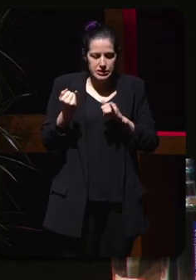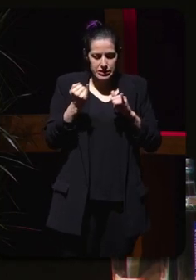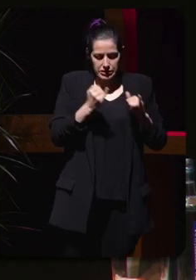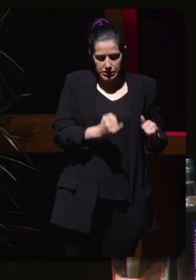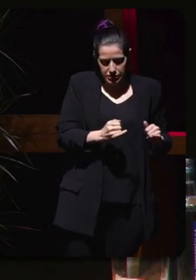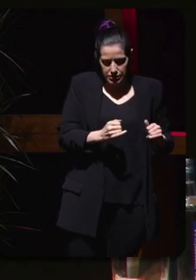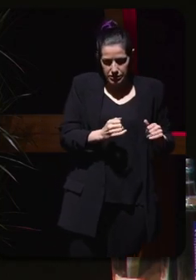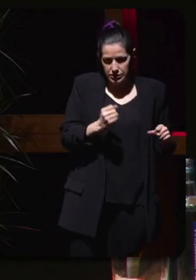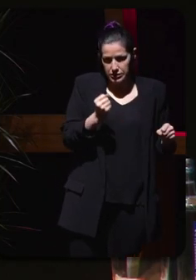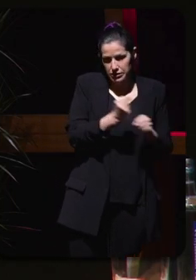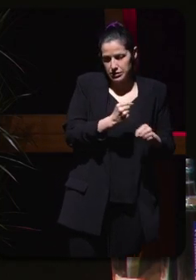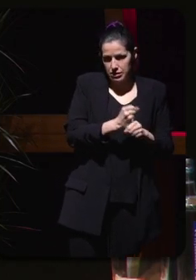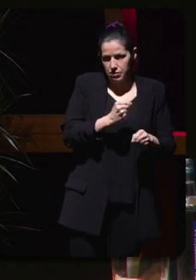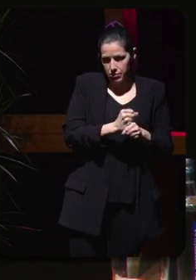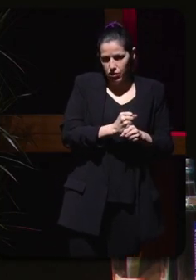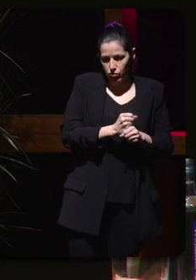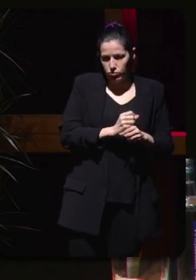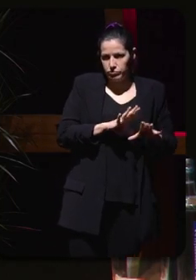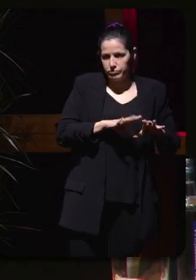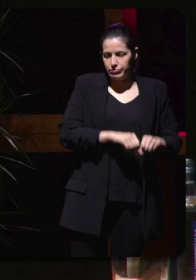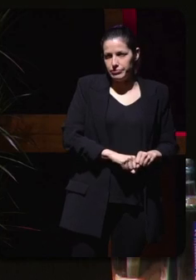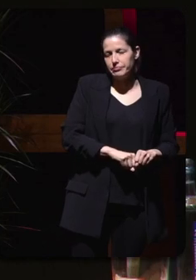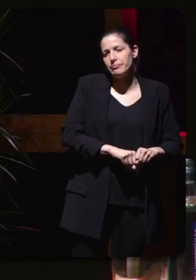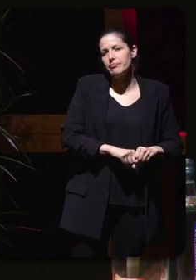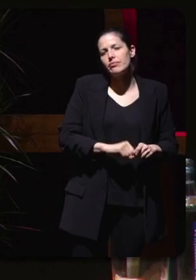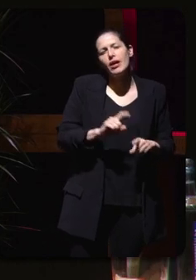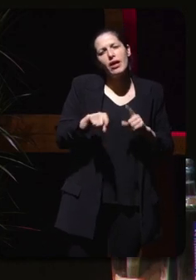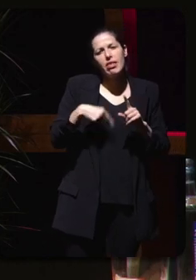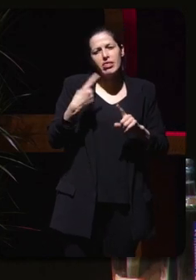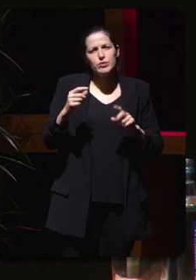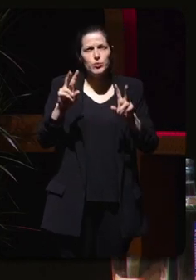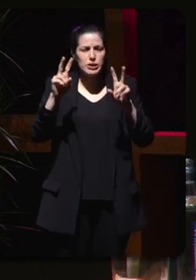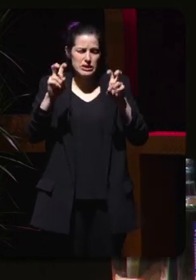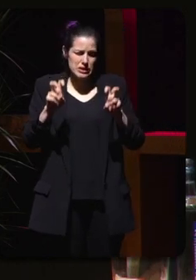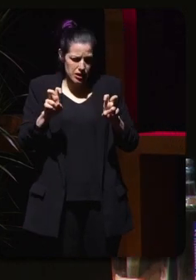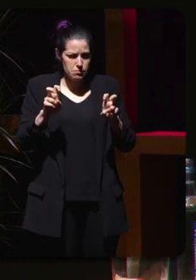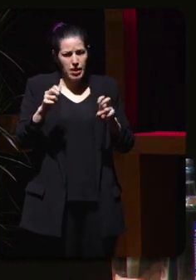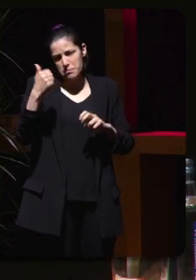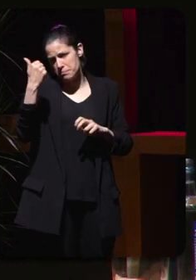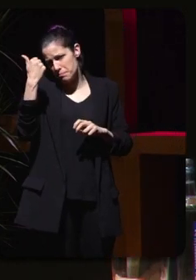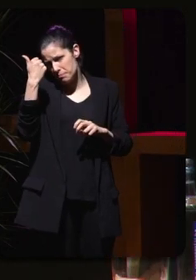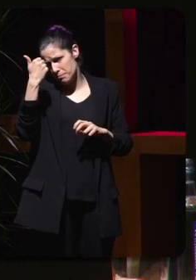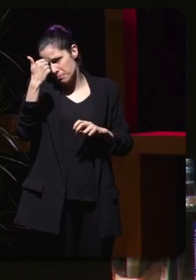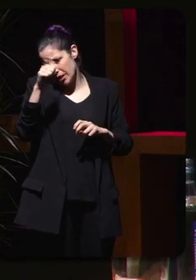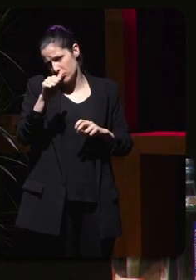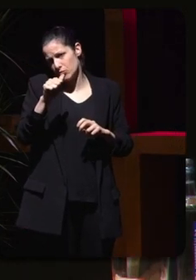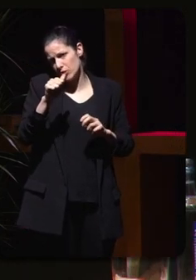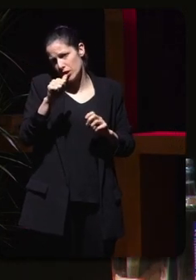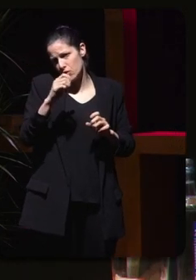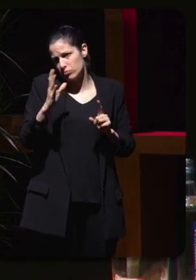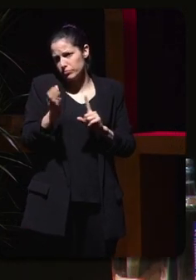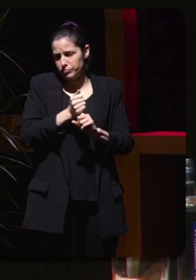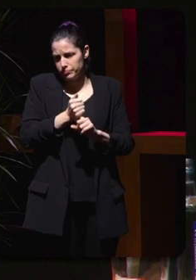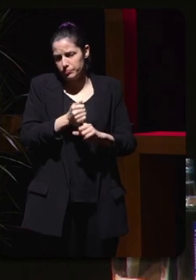hacerte con un tema, ¿no?, que no fuera considerado masculino y que fueras enviada,